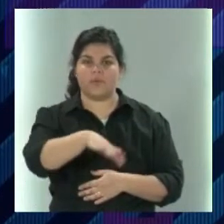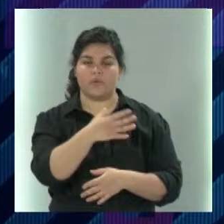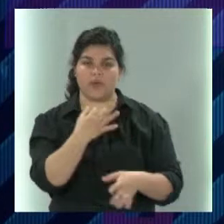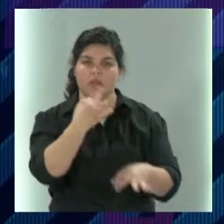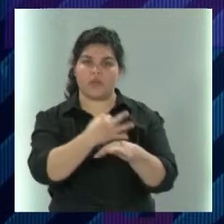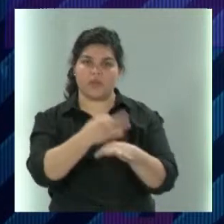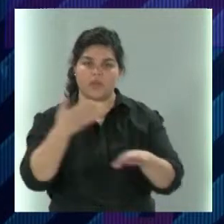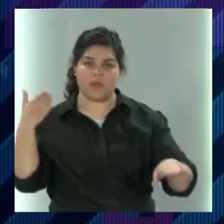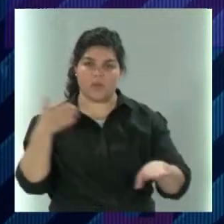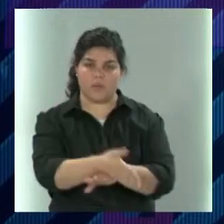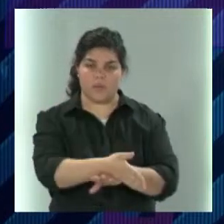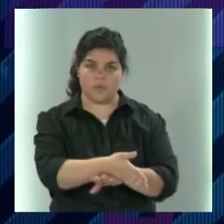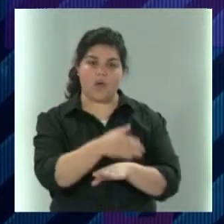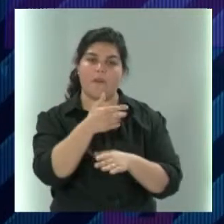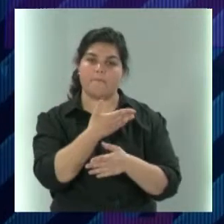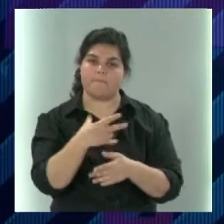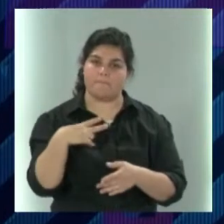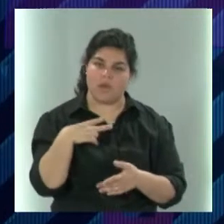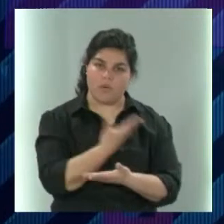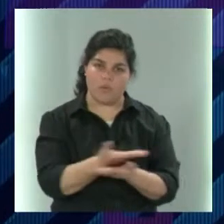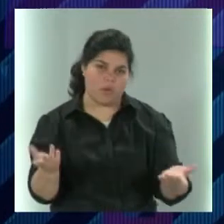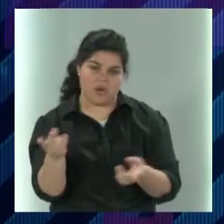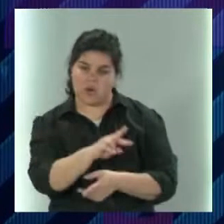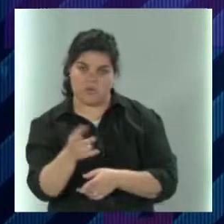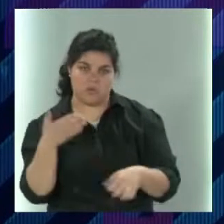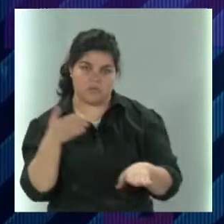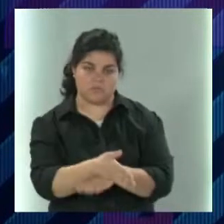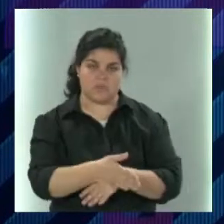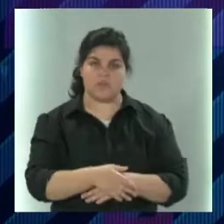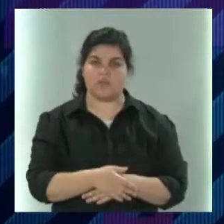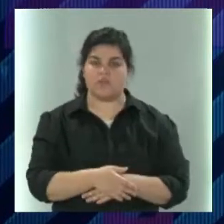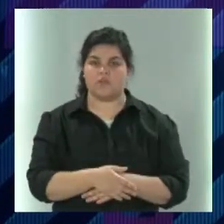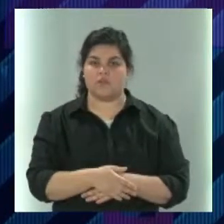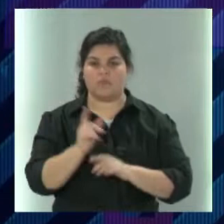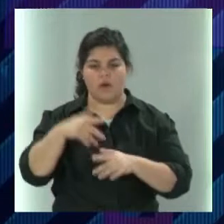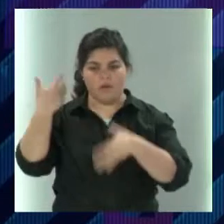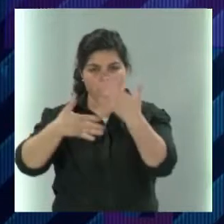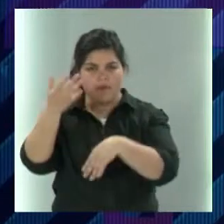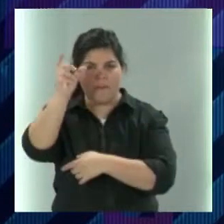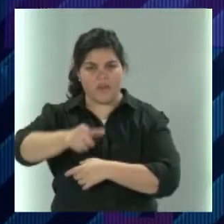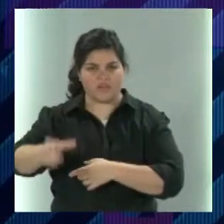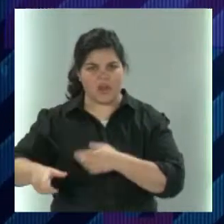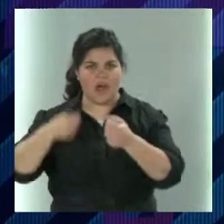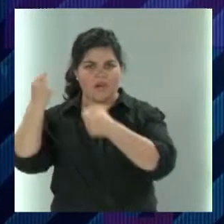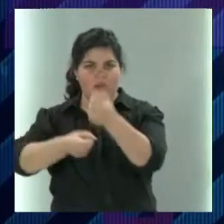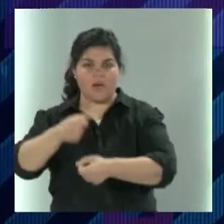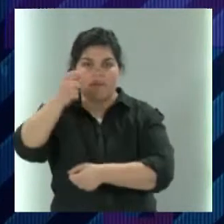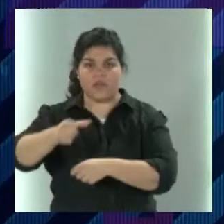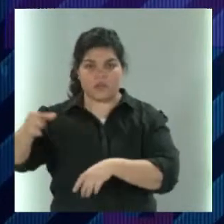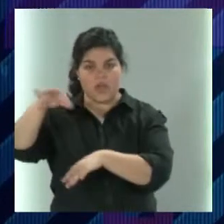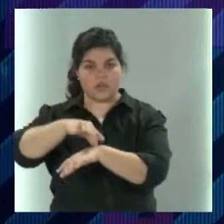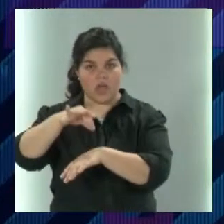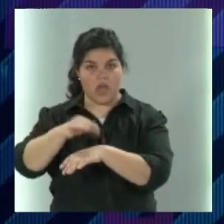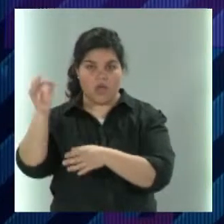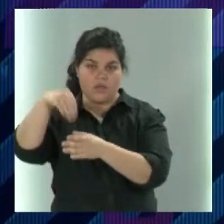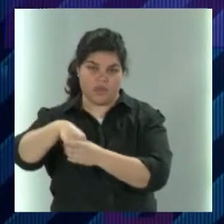establecimiento educativo también de carácter público o privado. Ofender o agredir físicamente a personal de la salud. Eso en términos